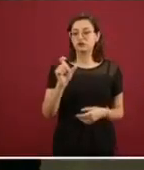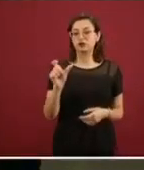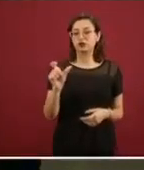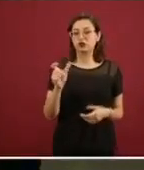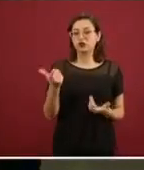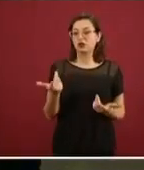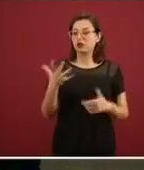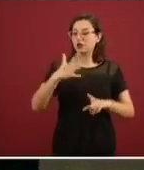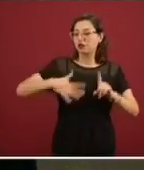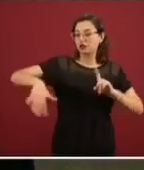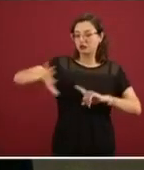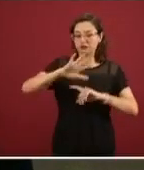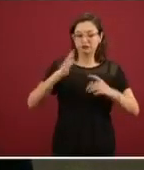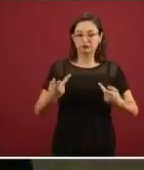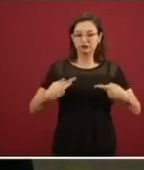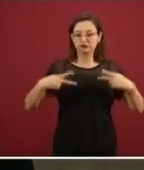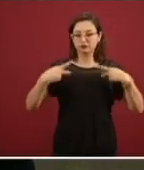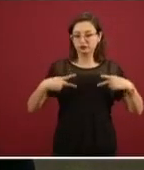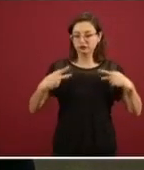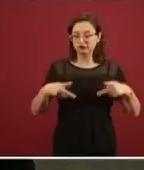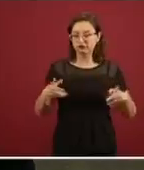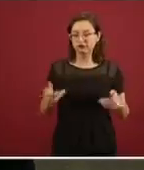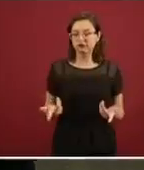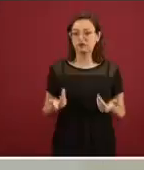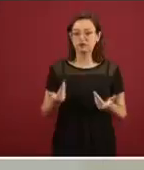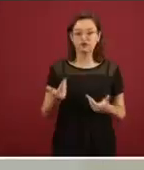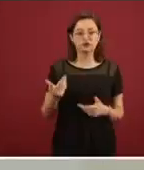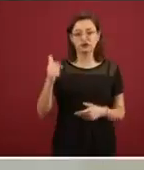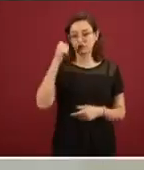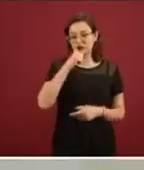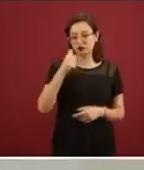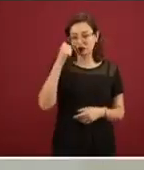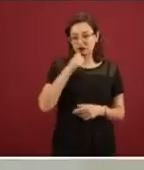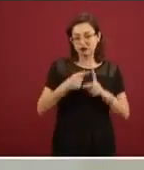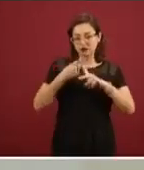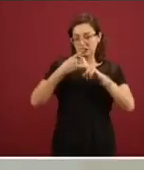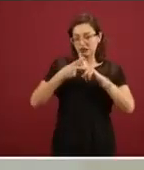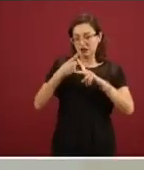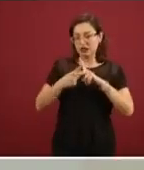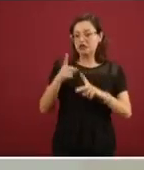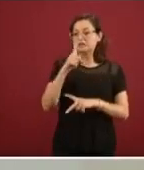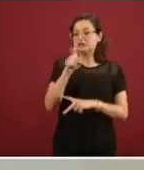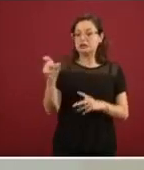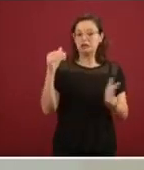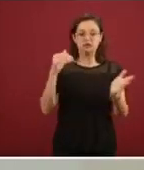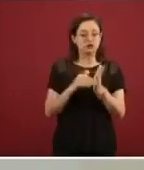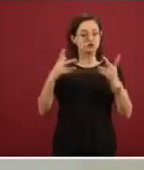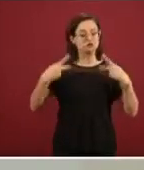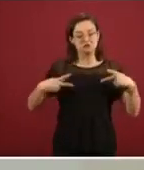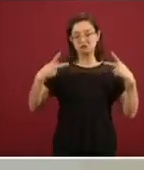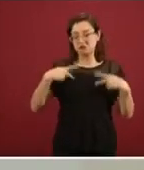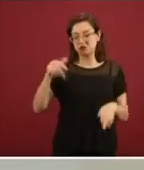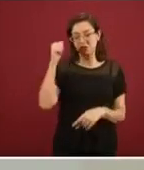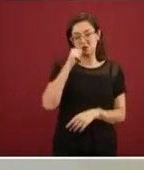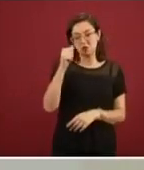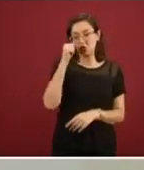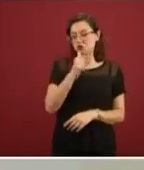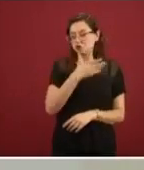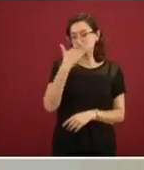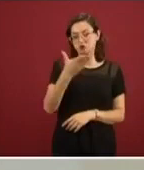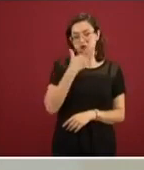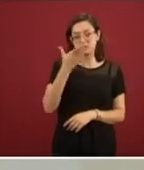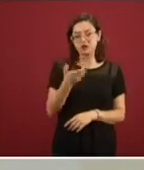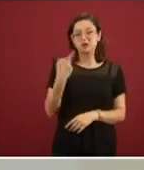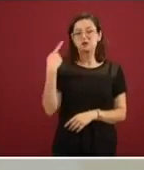se calcula la tasa de incidencia acumulado. Siempre esta tasa normalmente se calcula en base a 100,000 habitantes. Pero en el momento